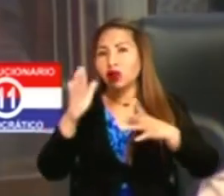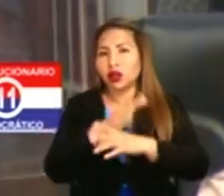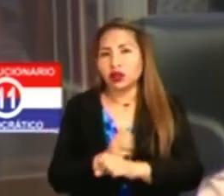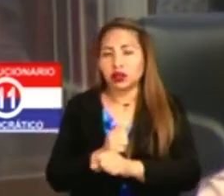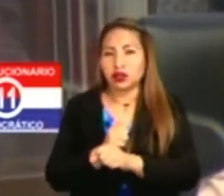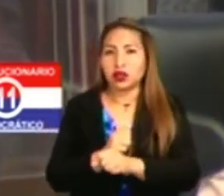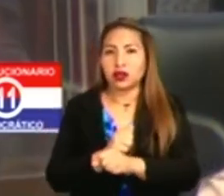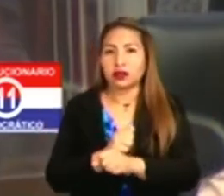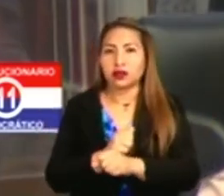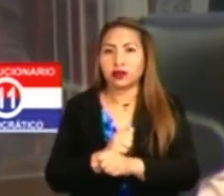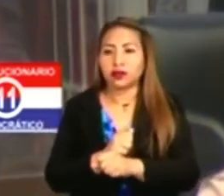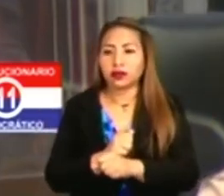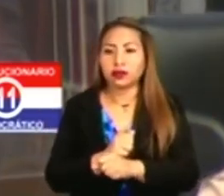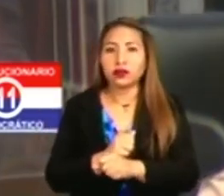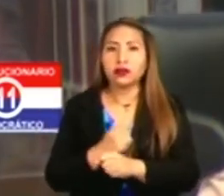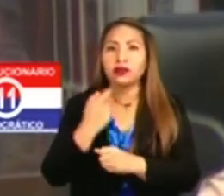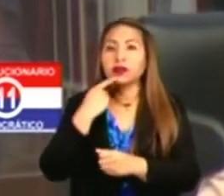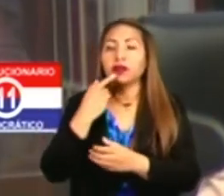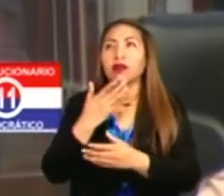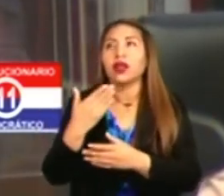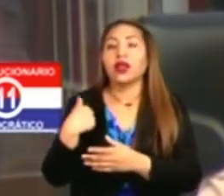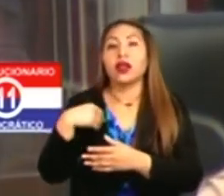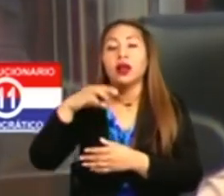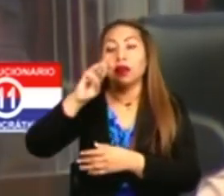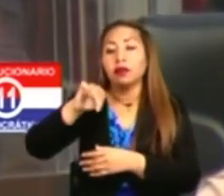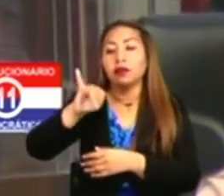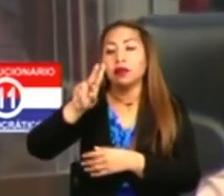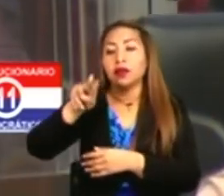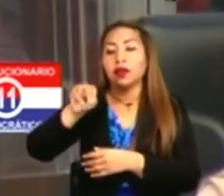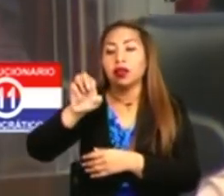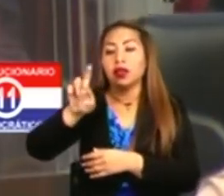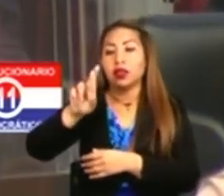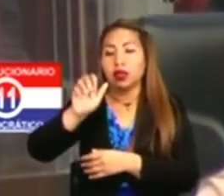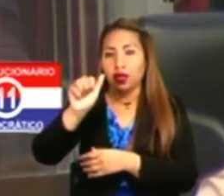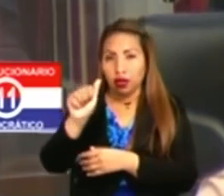Panamá. Ese contrato leonino que solamente le da el